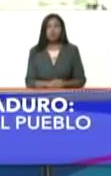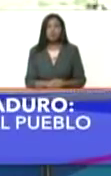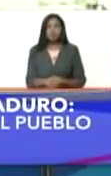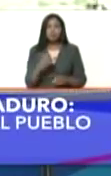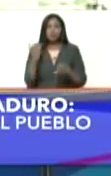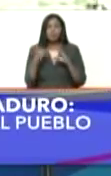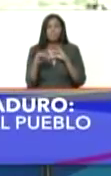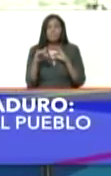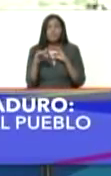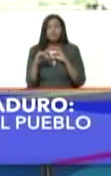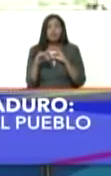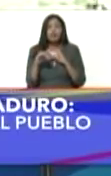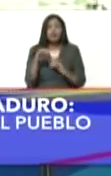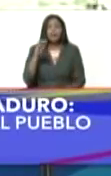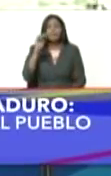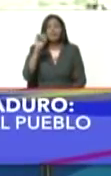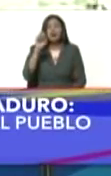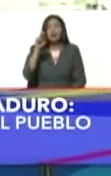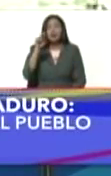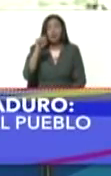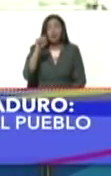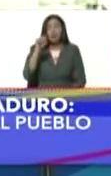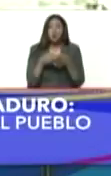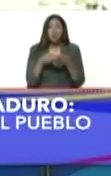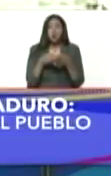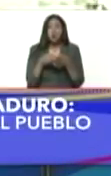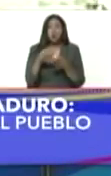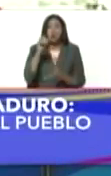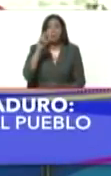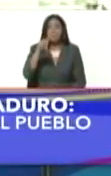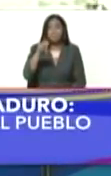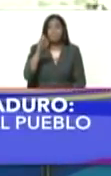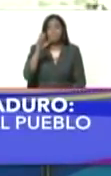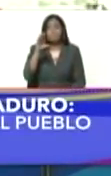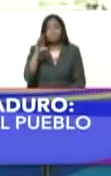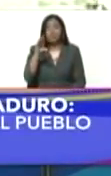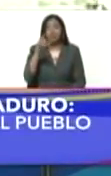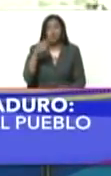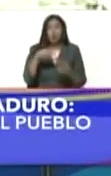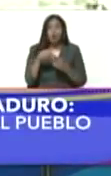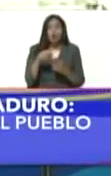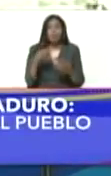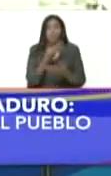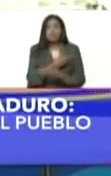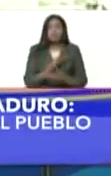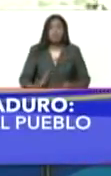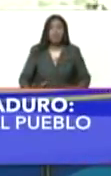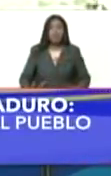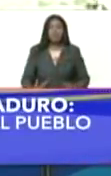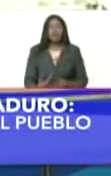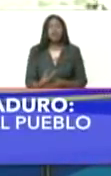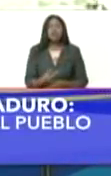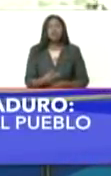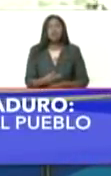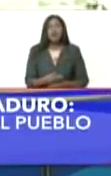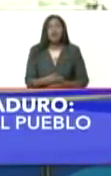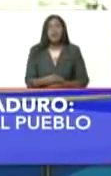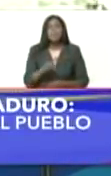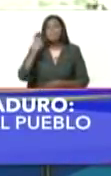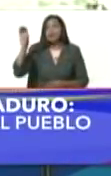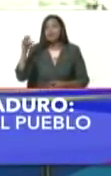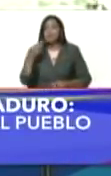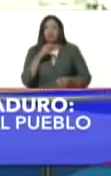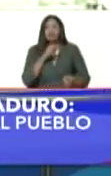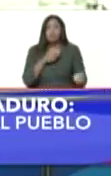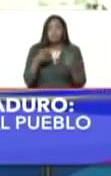Manuel Quevedo, que anda también... ...porque Venezuela es presidente de la Organización de Países Exportadores de Petróleo.